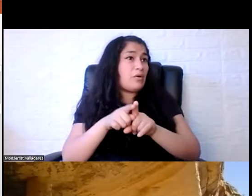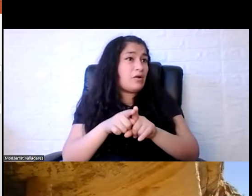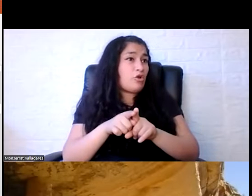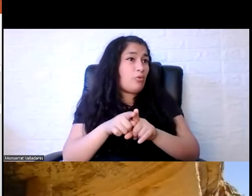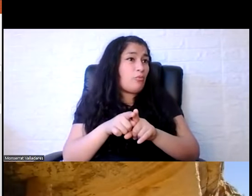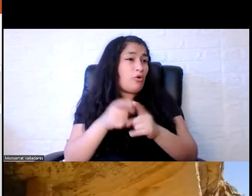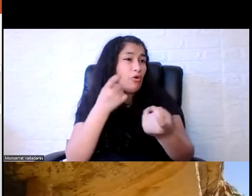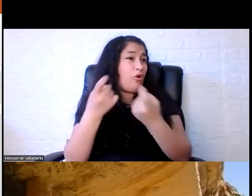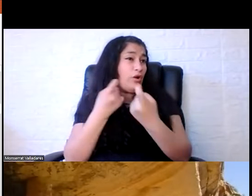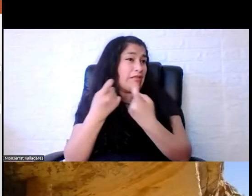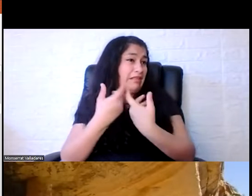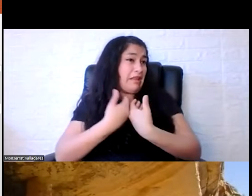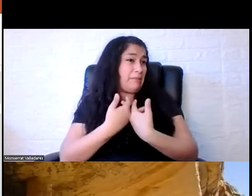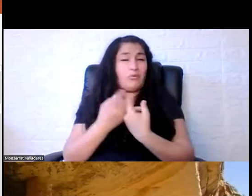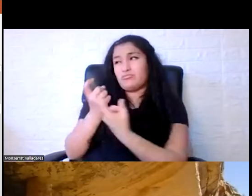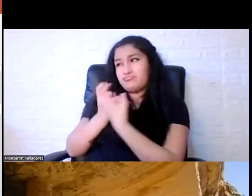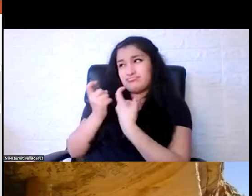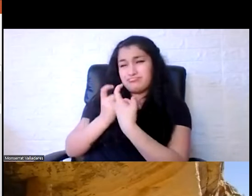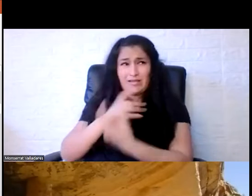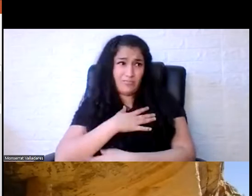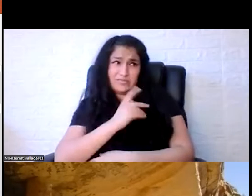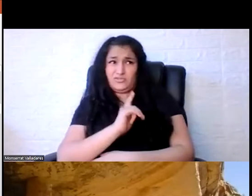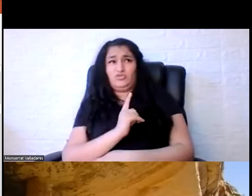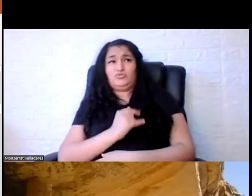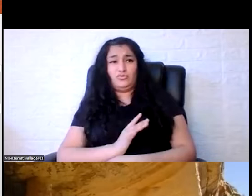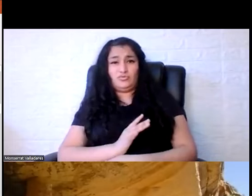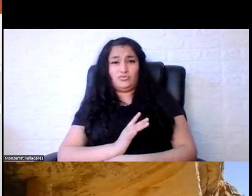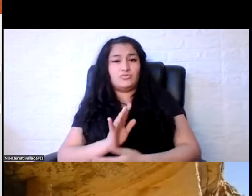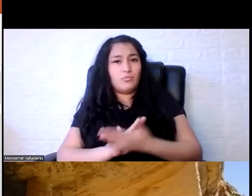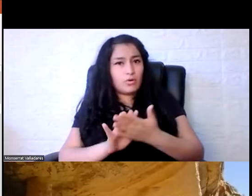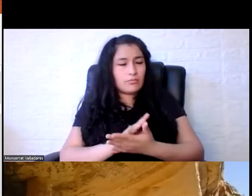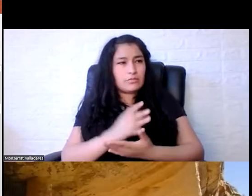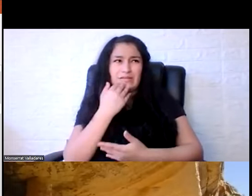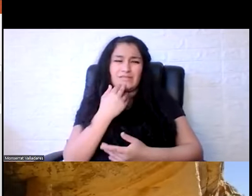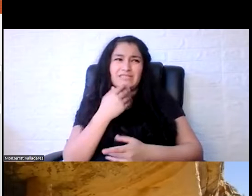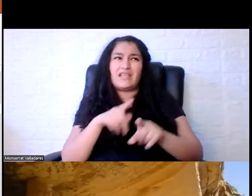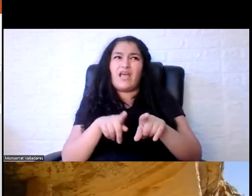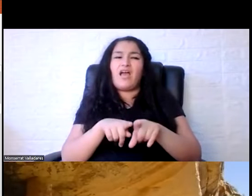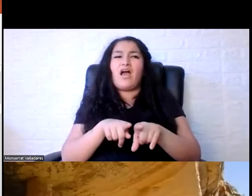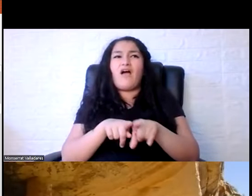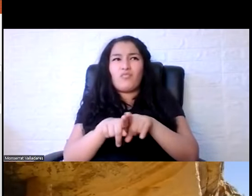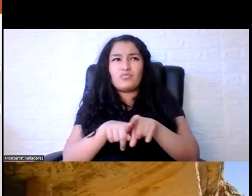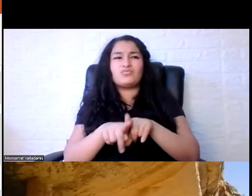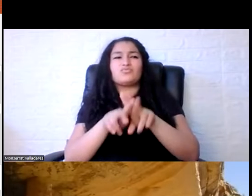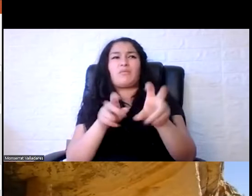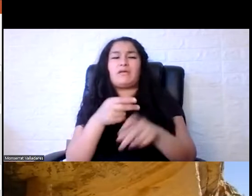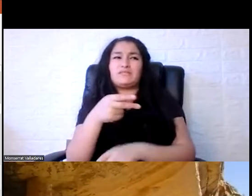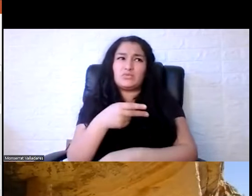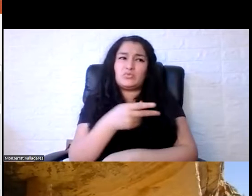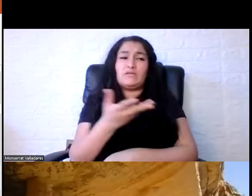Bueno, y 3 de cada 100 mujeres han sido testigos de abuso sexual dentro de la corporación. También por otra